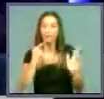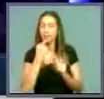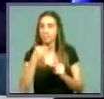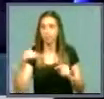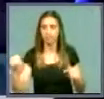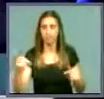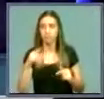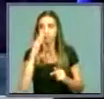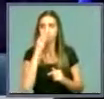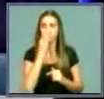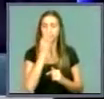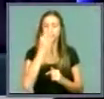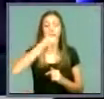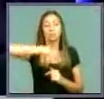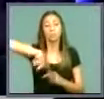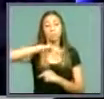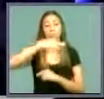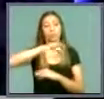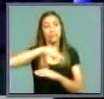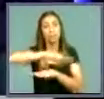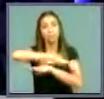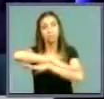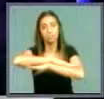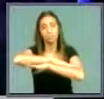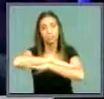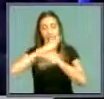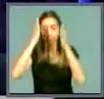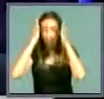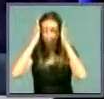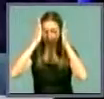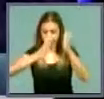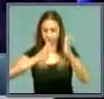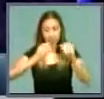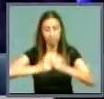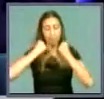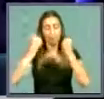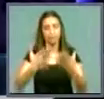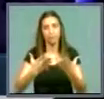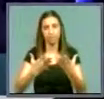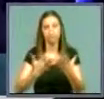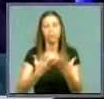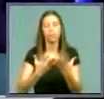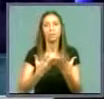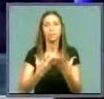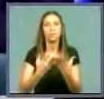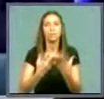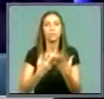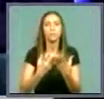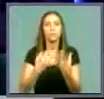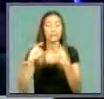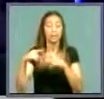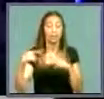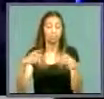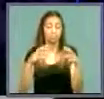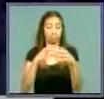en sí. Que es lo que tenemos que tratar de potenciar, y siempre ver de las distintas posiciones